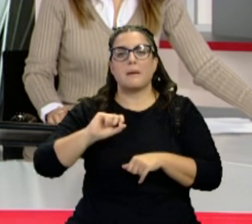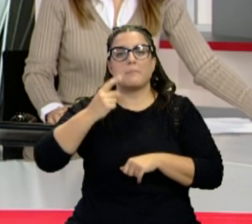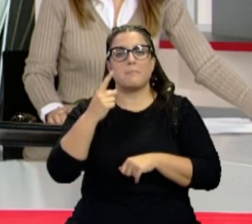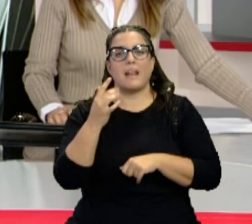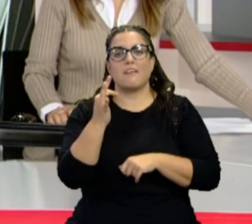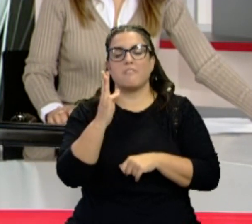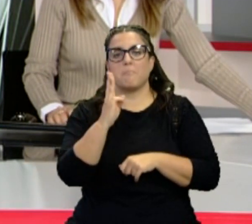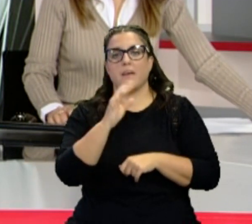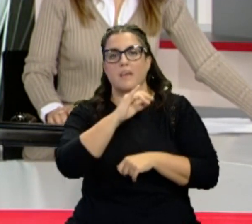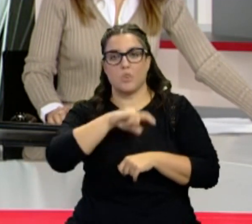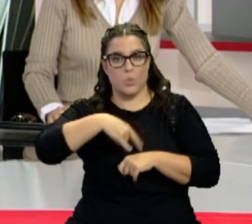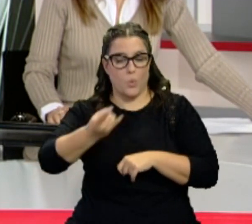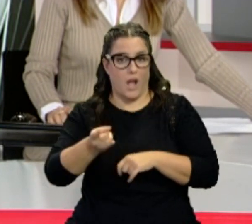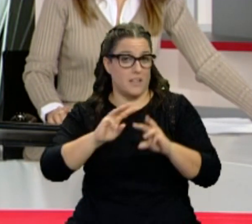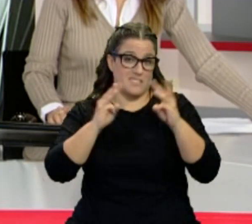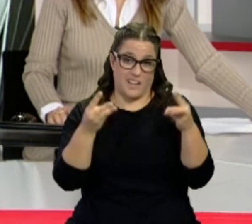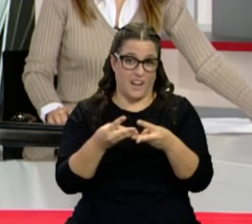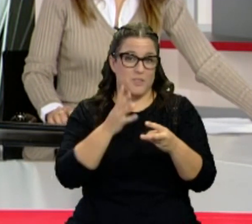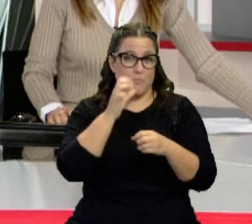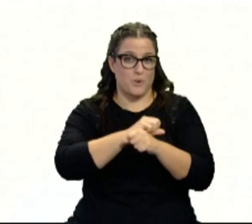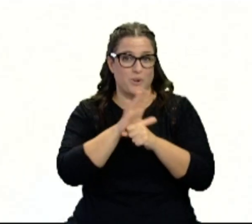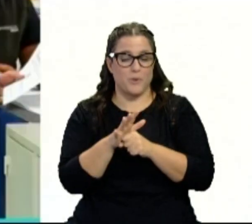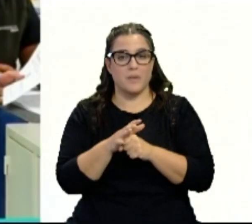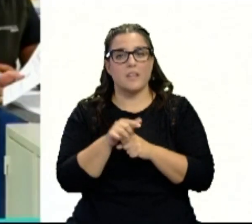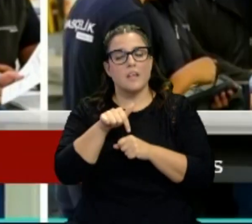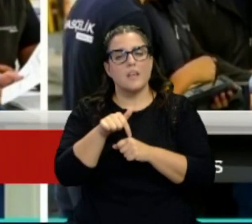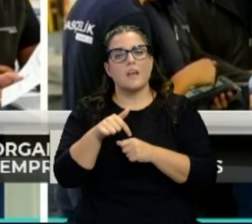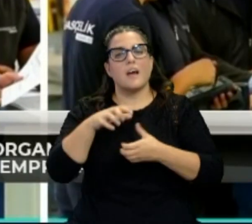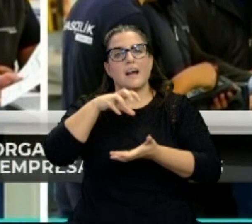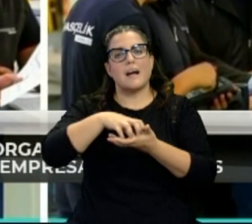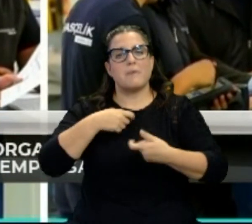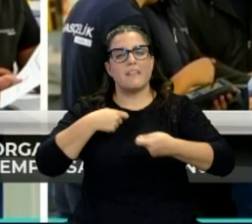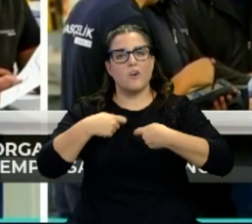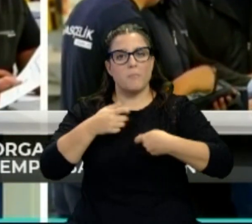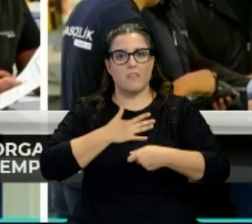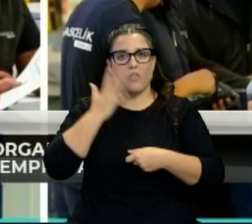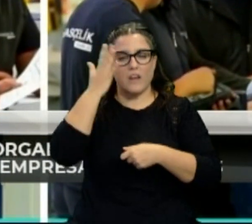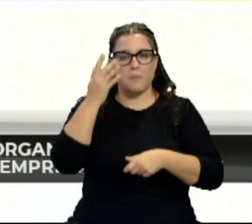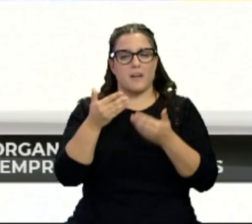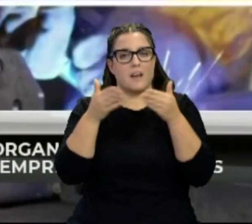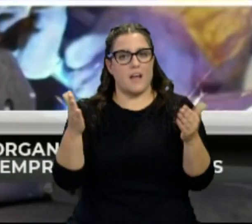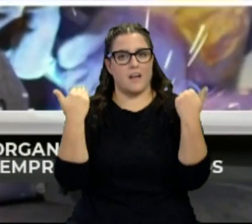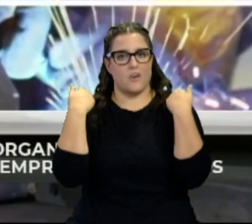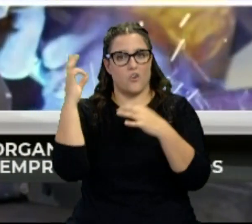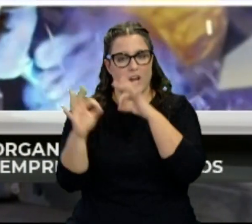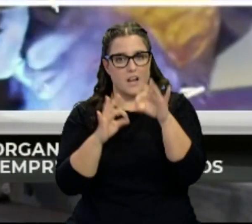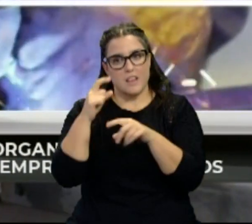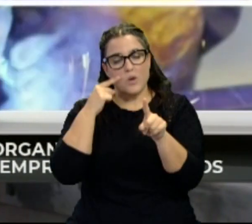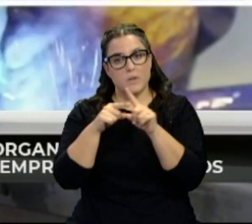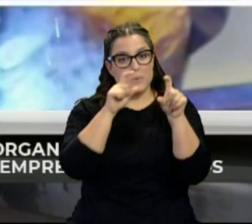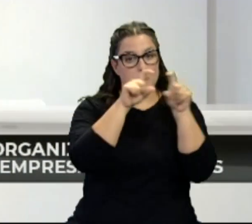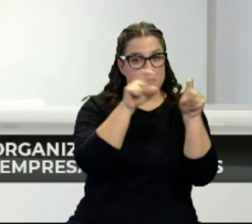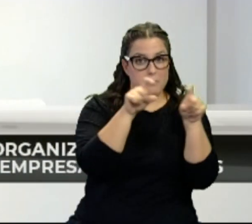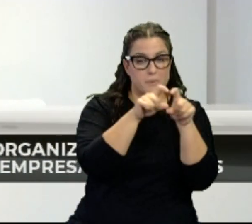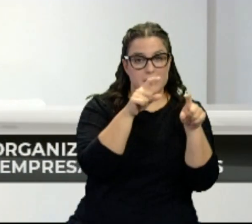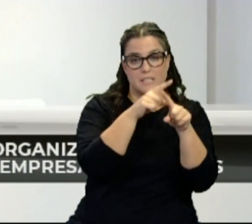virtual debido a la pandemia. Un encuentro organizado por la Cámara Navarra de Comercio que supone una oportunidad para poner en contacto a las pequeñas y medianas